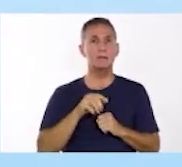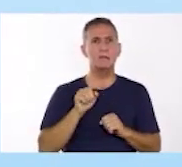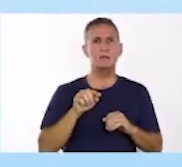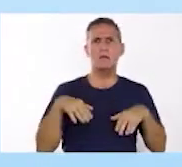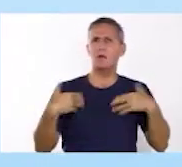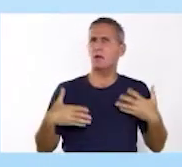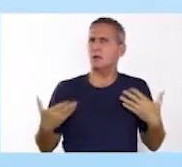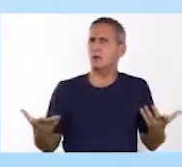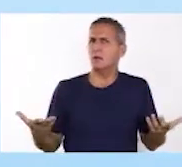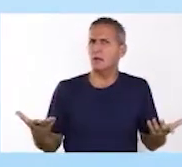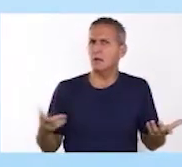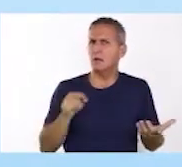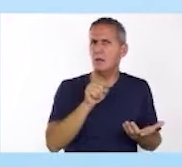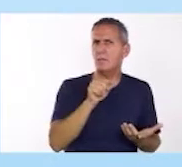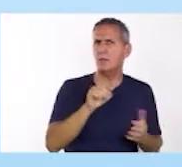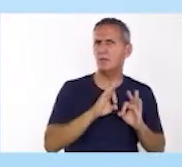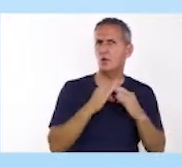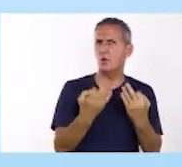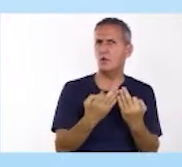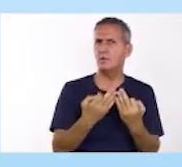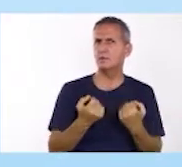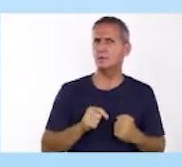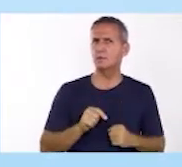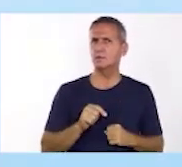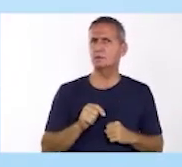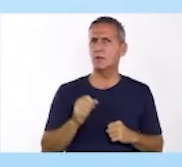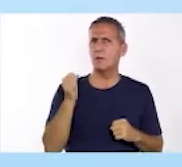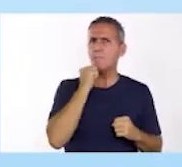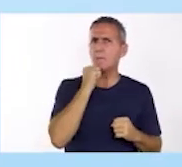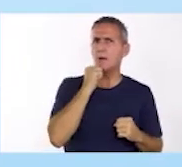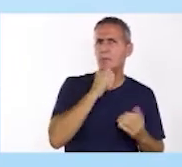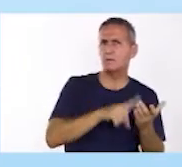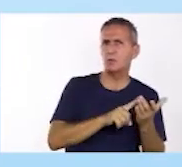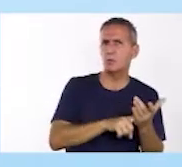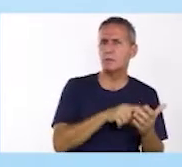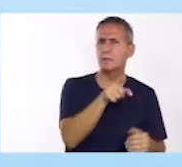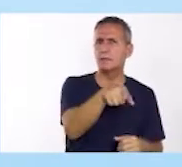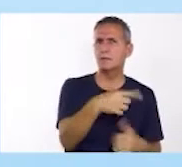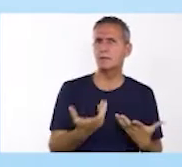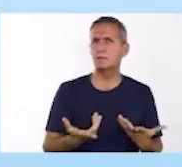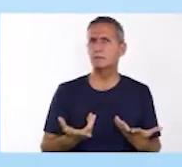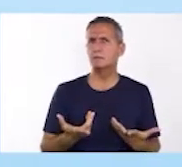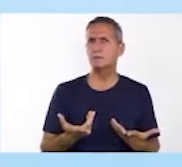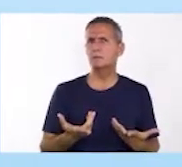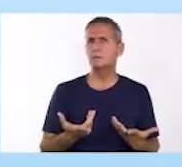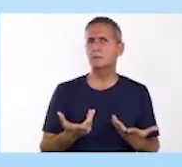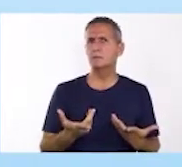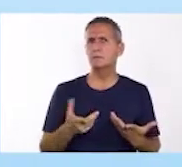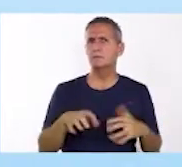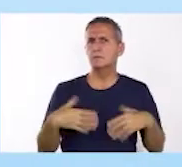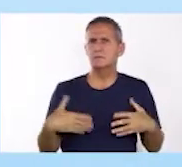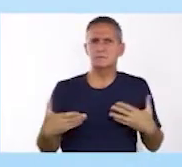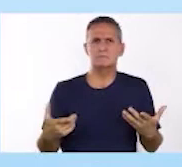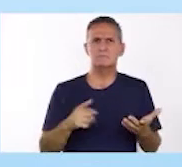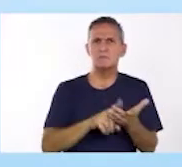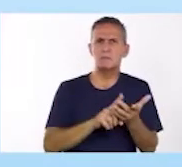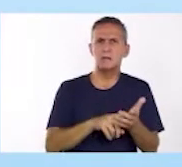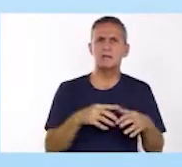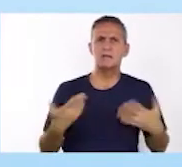¿Y qué pasa? ¿Qué pasa con esa familia? Principalmente con el padre. Vamos a ver qué pasa con el padre de